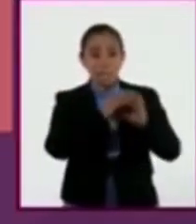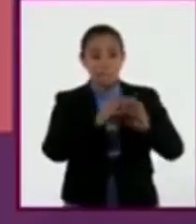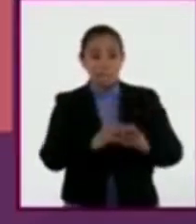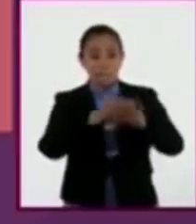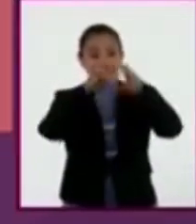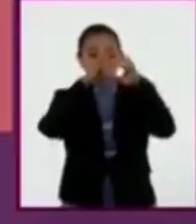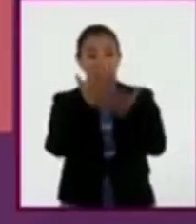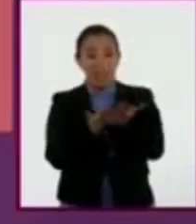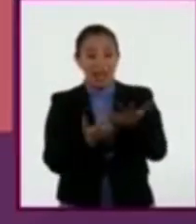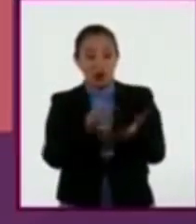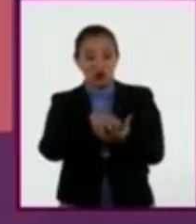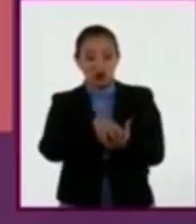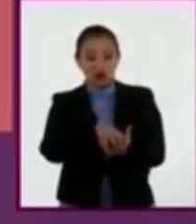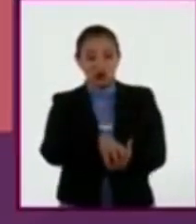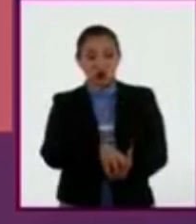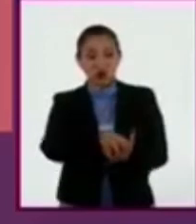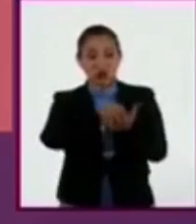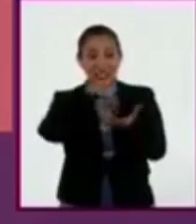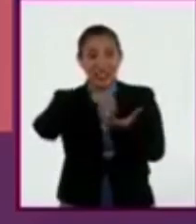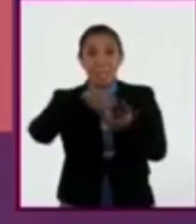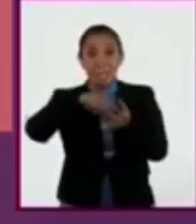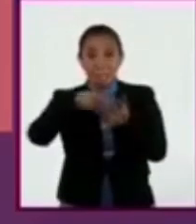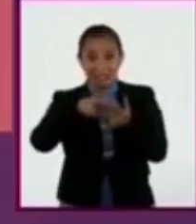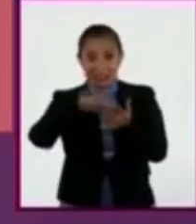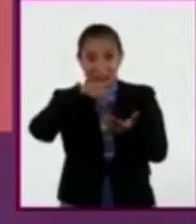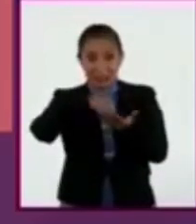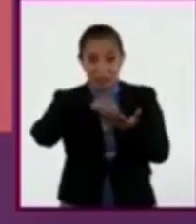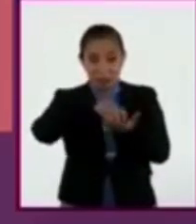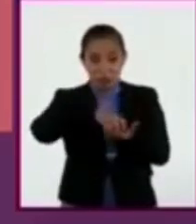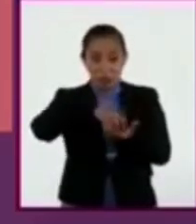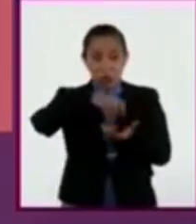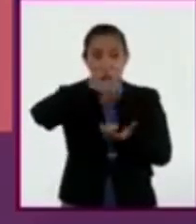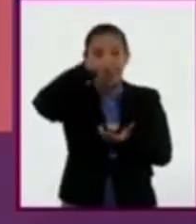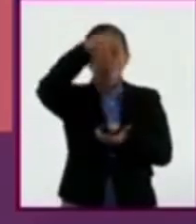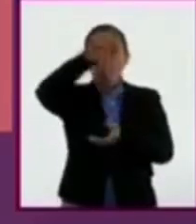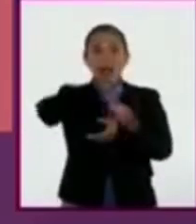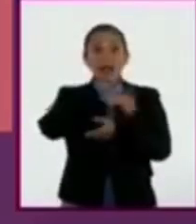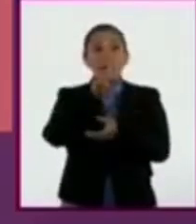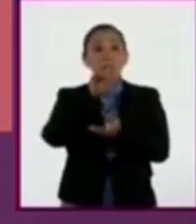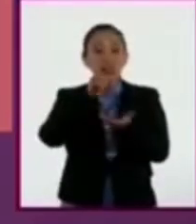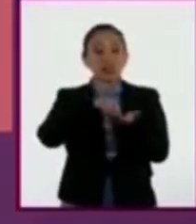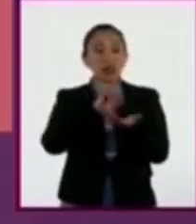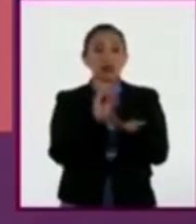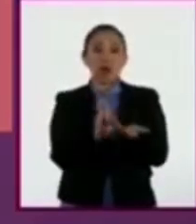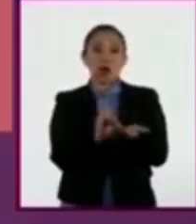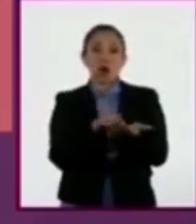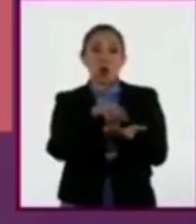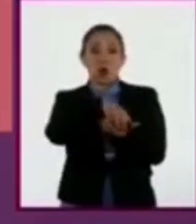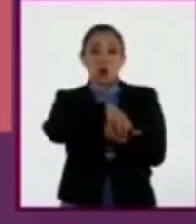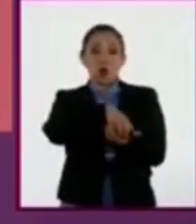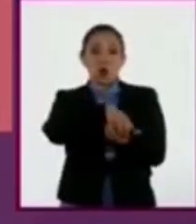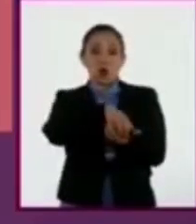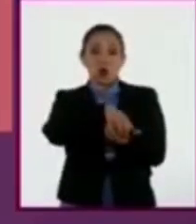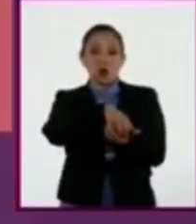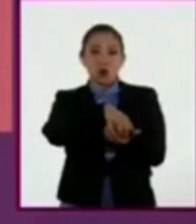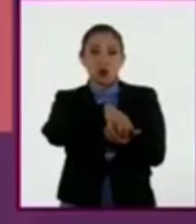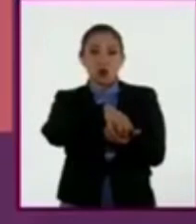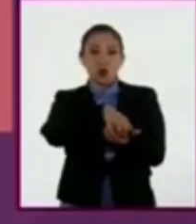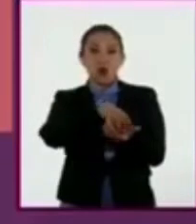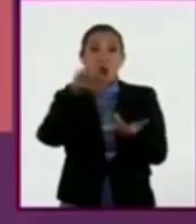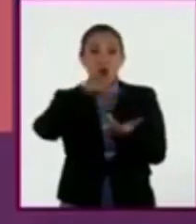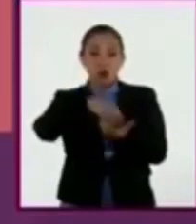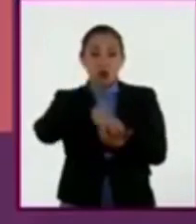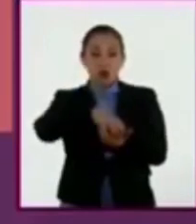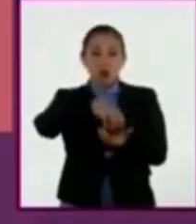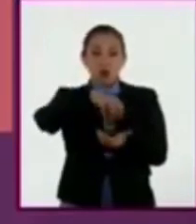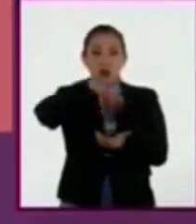empieza en las manos de la niña, que es el punto de referencia. Por lo tanto, su energía potencial es de 0 joules. La pelota